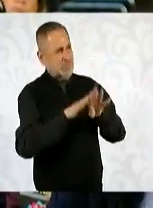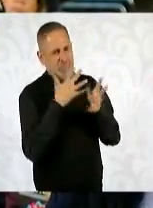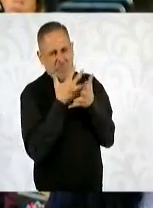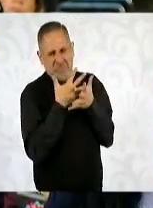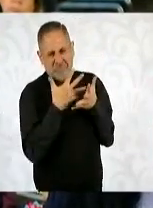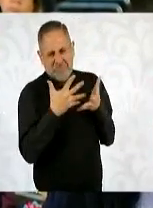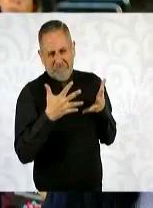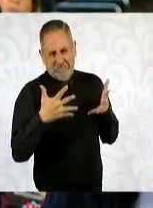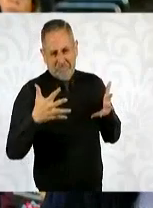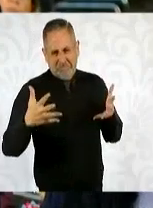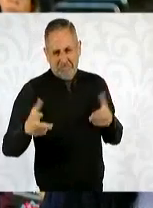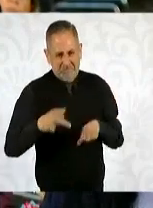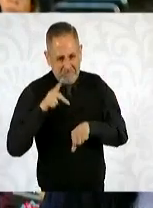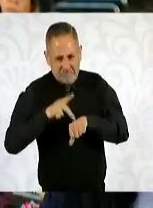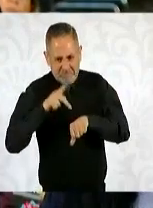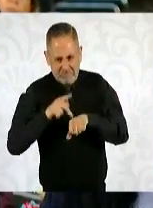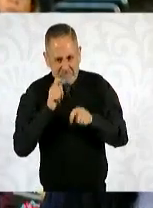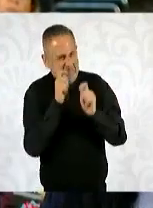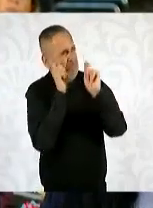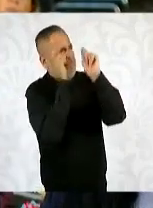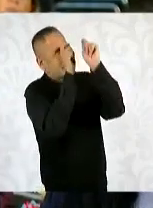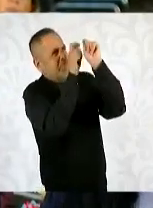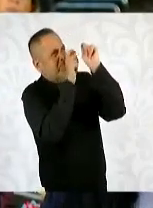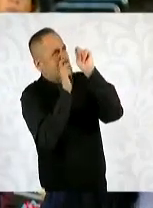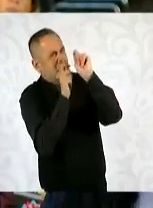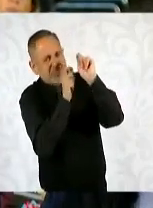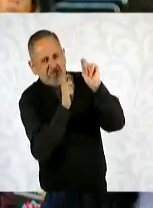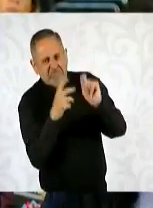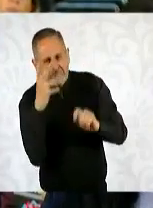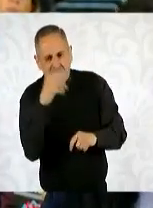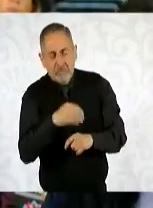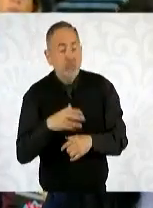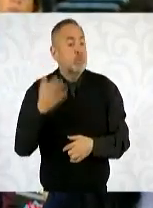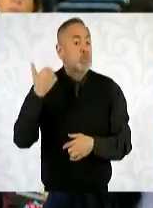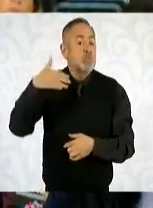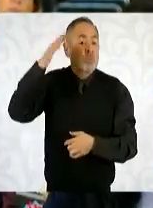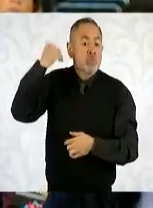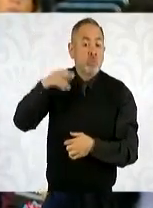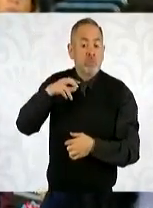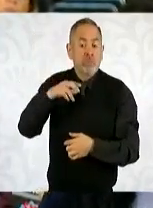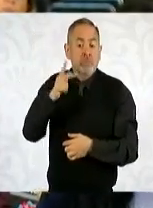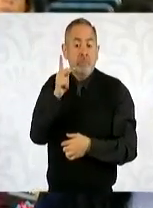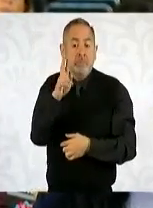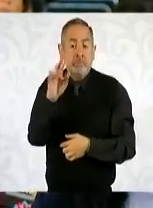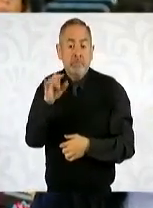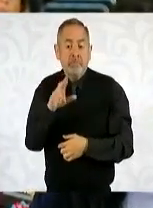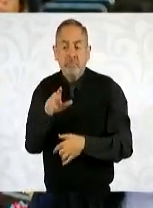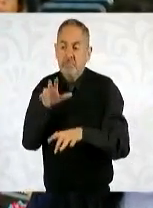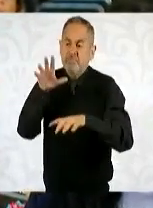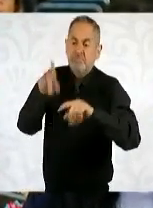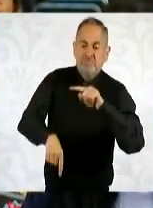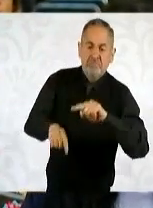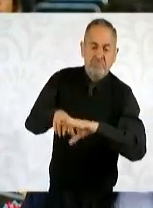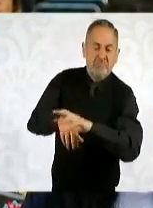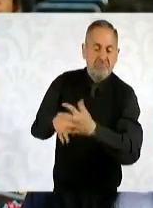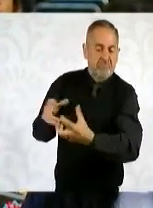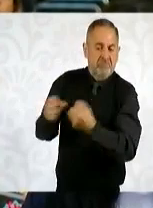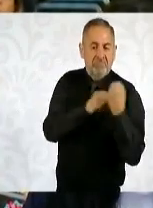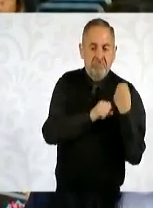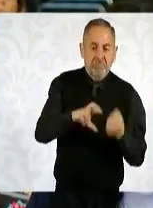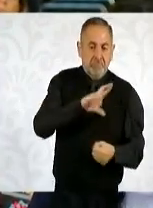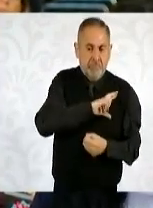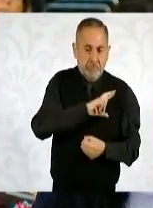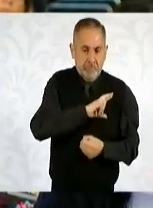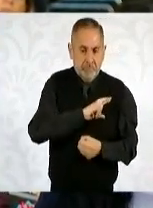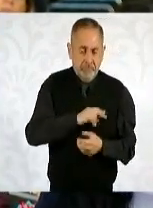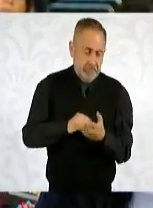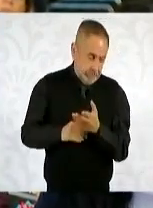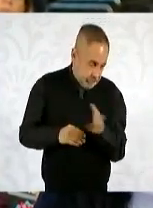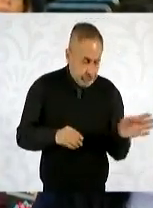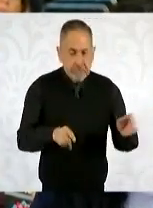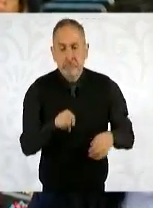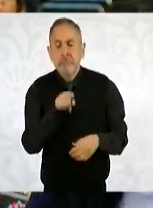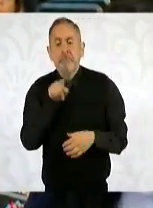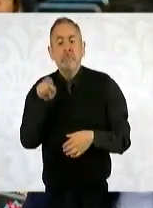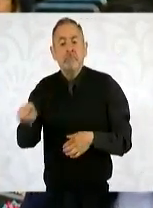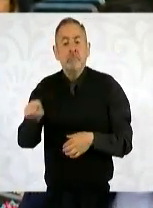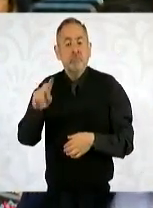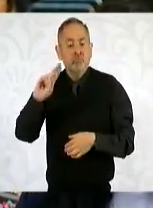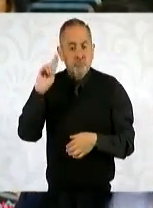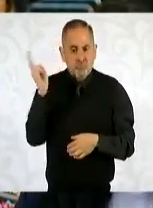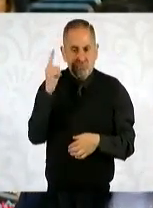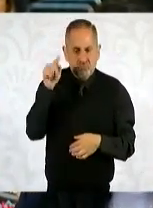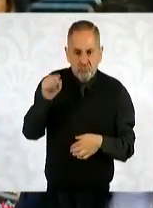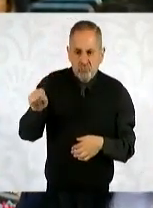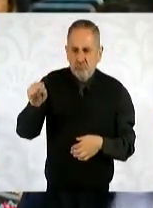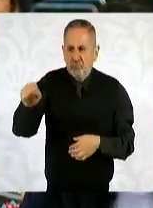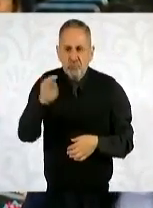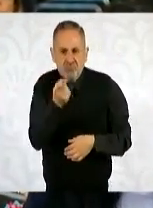al mundo. Eso se iba a privatizar en tiempos del PRIismo, entonces un grupo de ciudadanos académicos, entre ellos la maestra Laura González Matute,